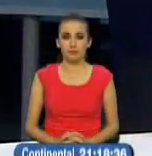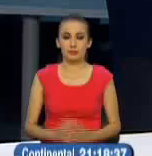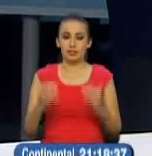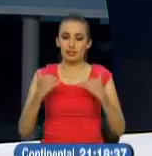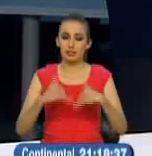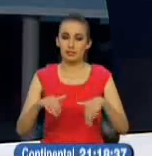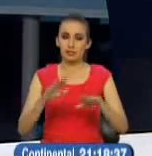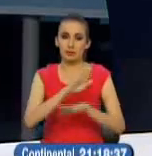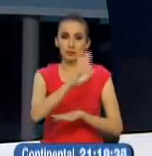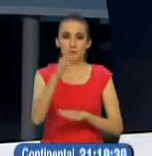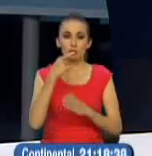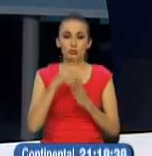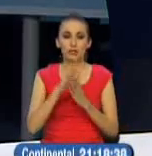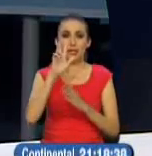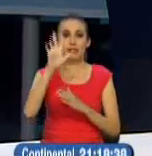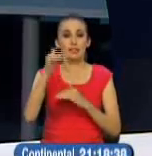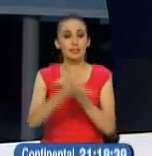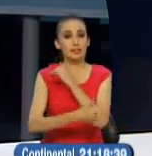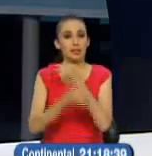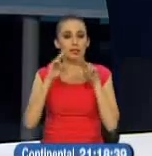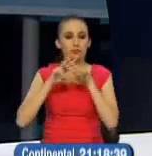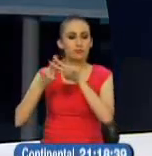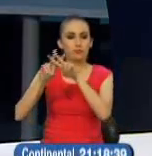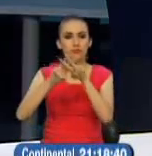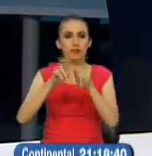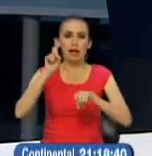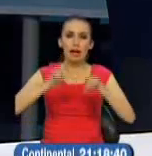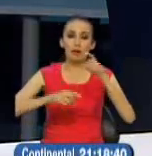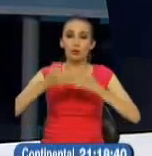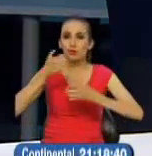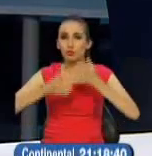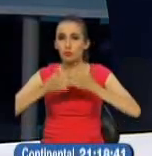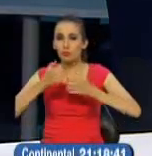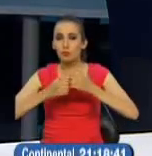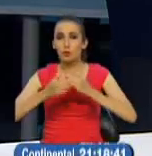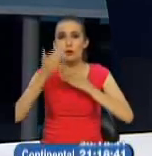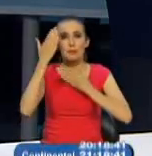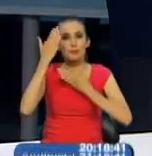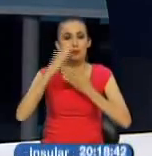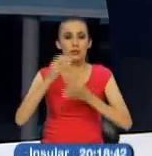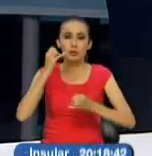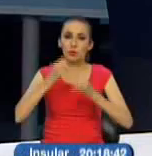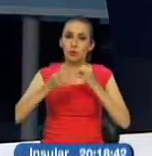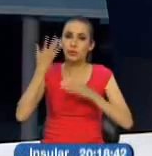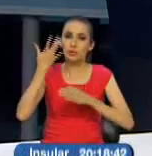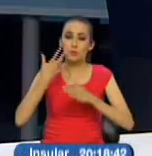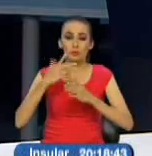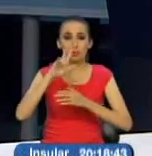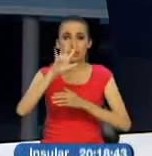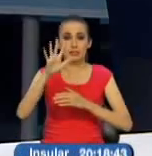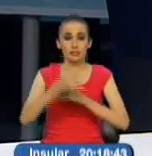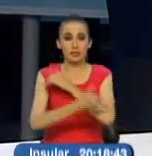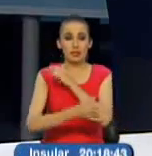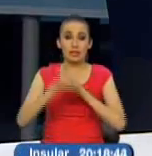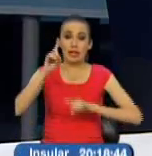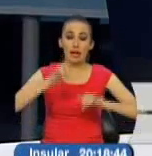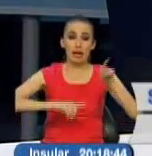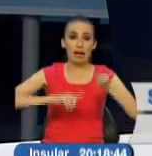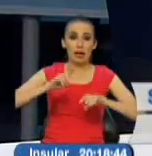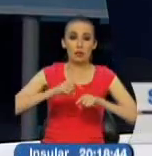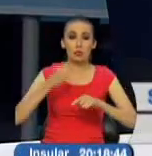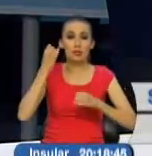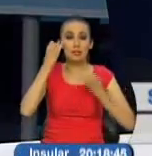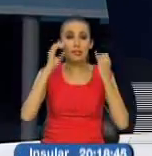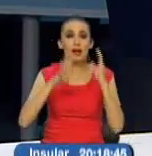Seguimos con ustedes. En Alianza País se analizan los acontecimientos políticos de estos últimos días. Desde el movimiento de gobierno, varias voces se